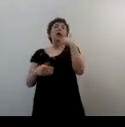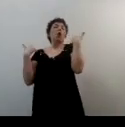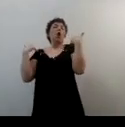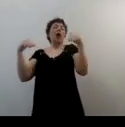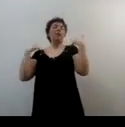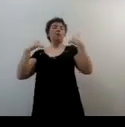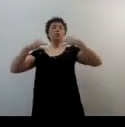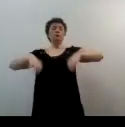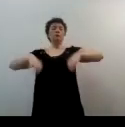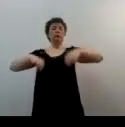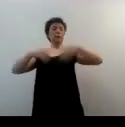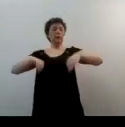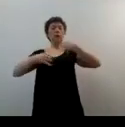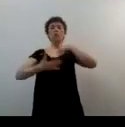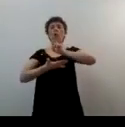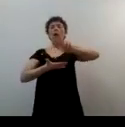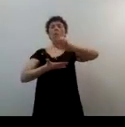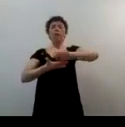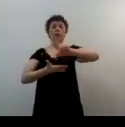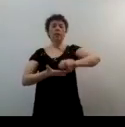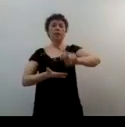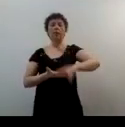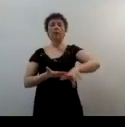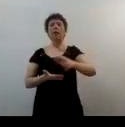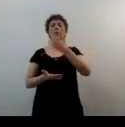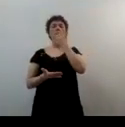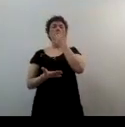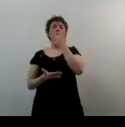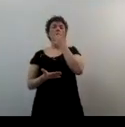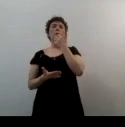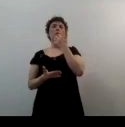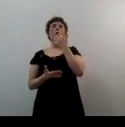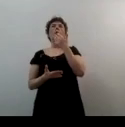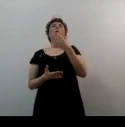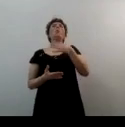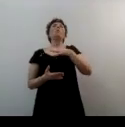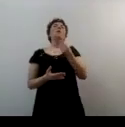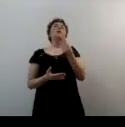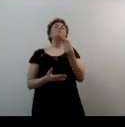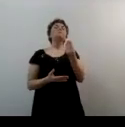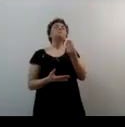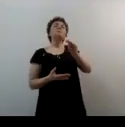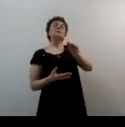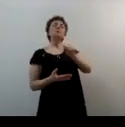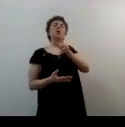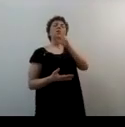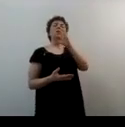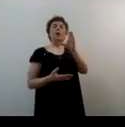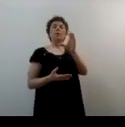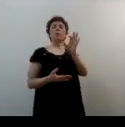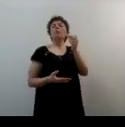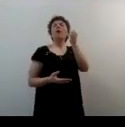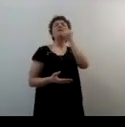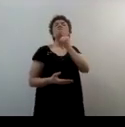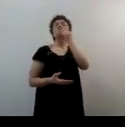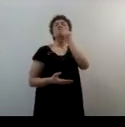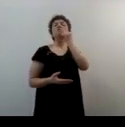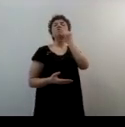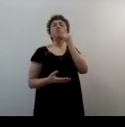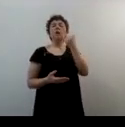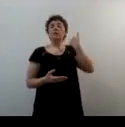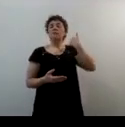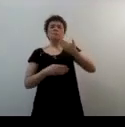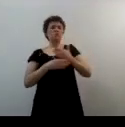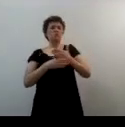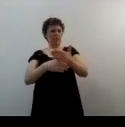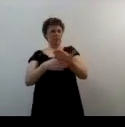sencillito, como decía, andar, pues por lo menos meter un poquito de hidrato en la toma de antes, ya sea con fruta, ya sea con carbohidrato o con los dos.